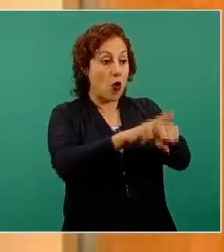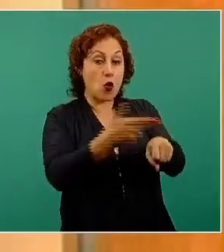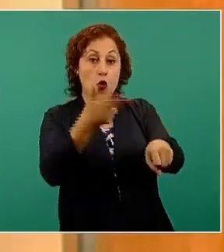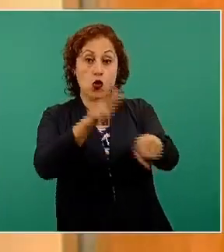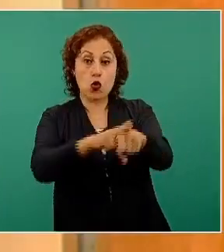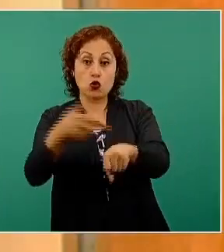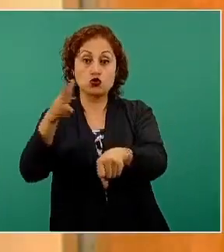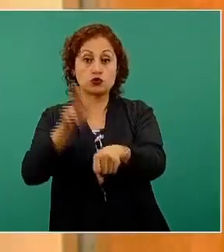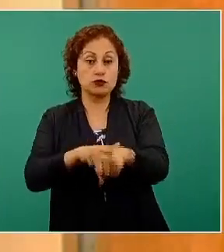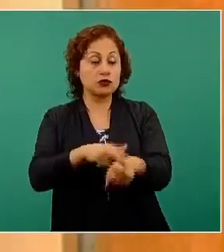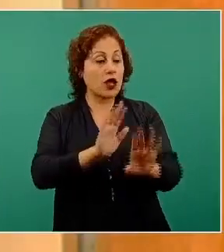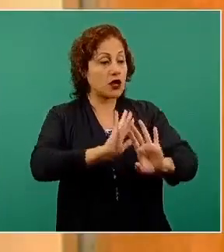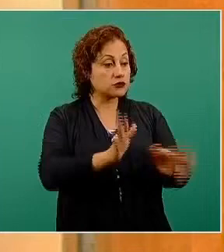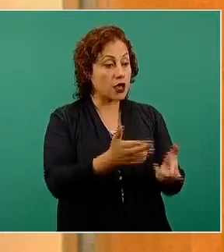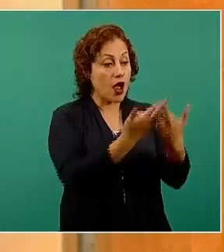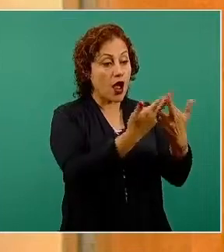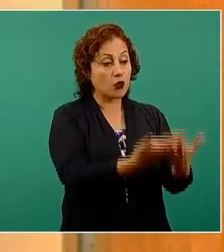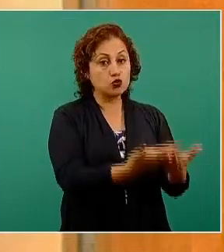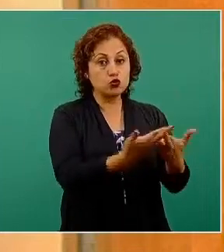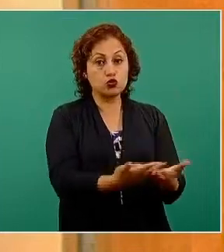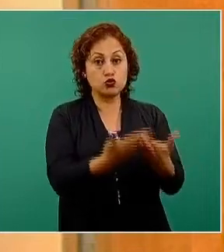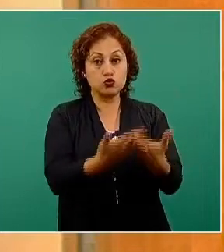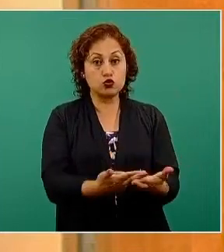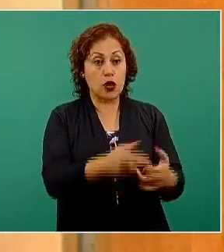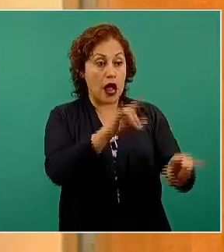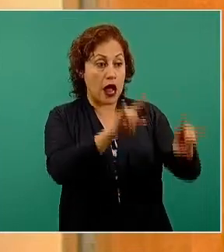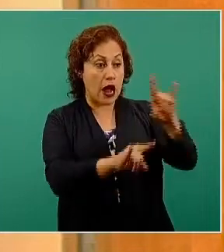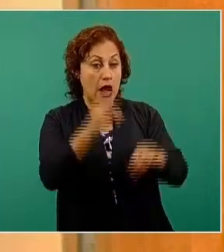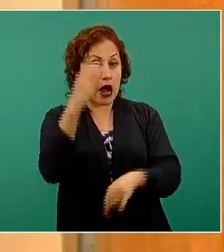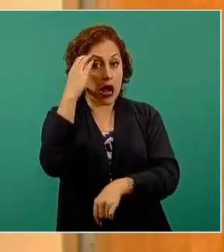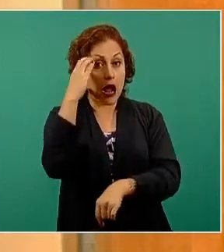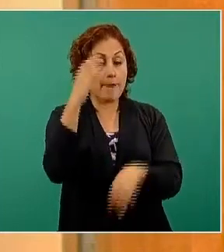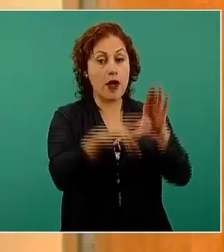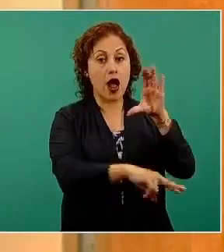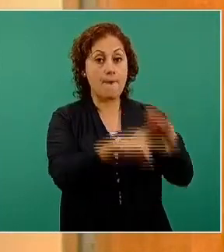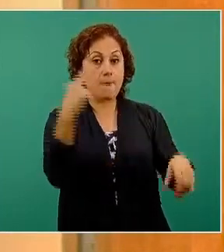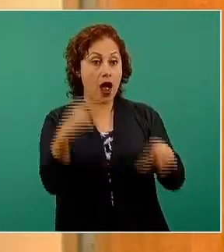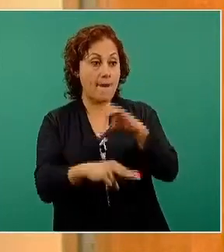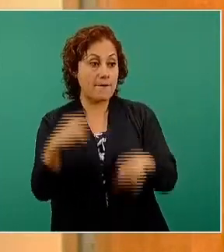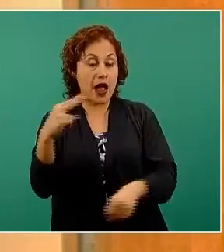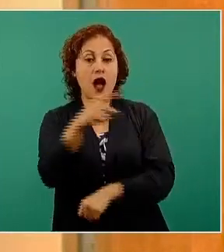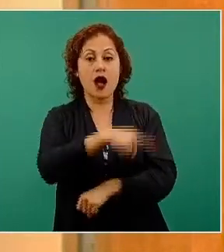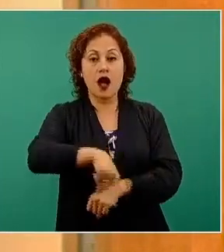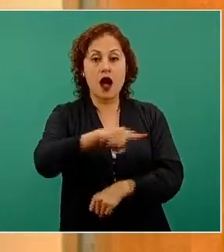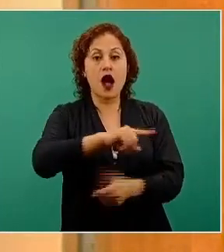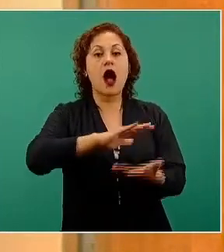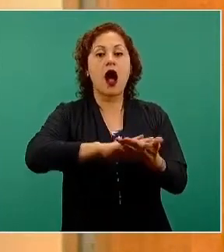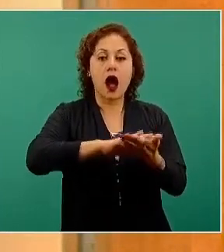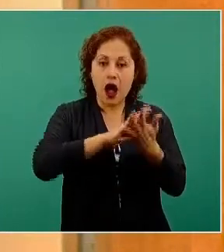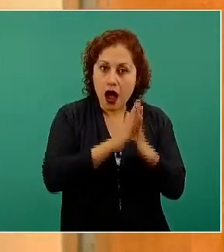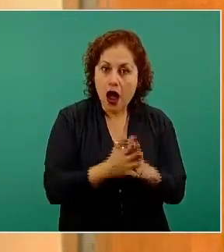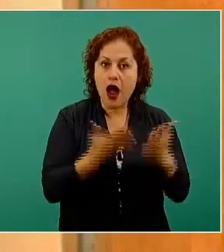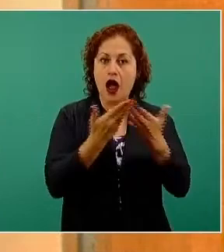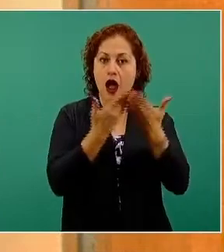hablado mucho en su momento, en el que hubo una primera intención de